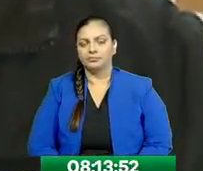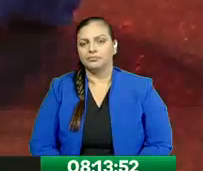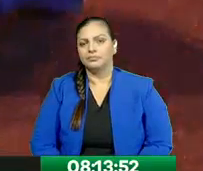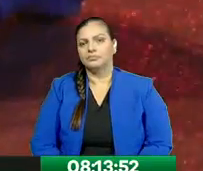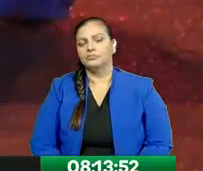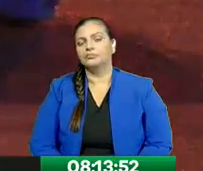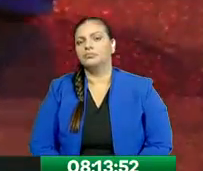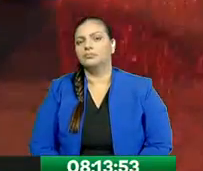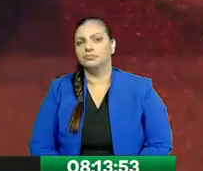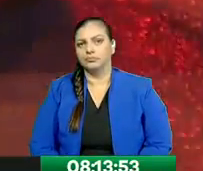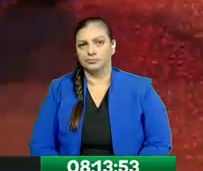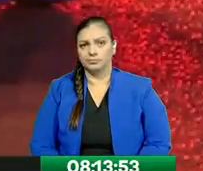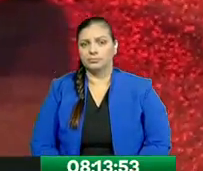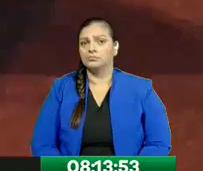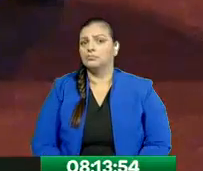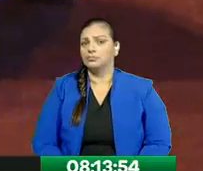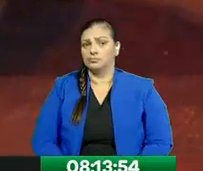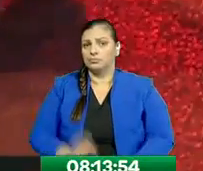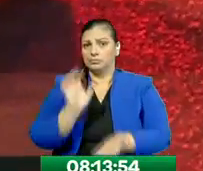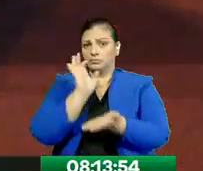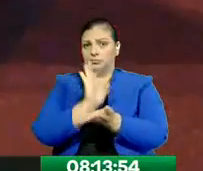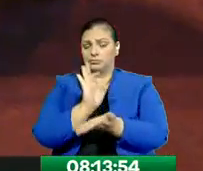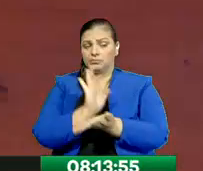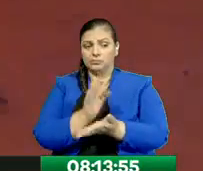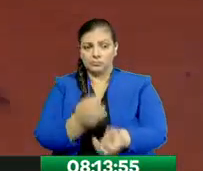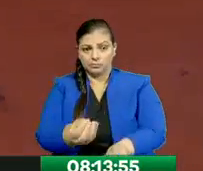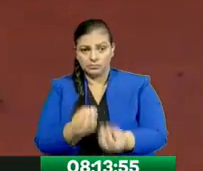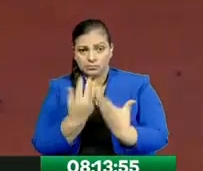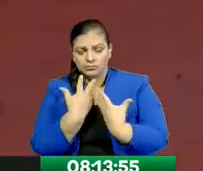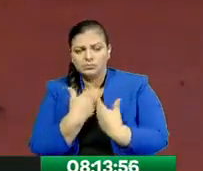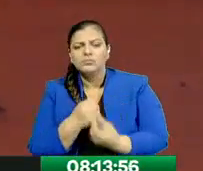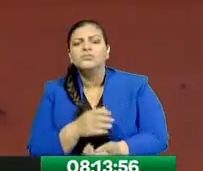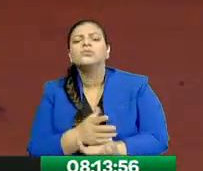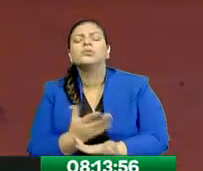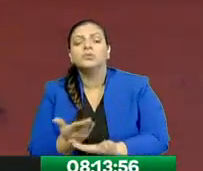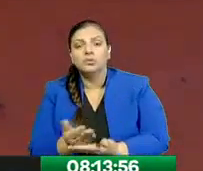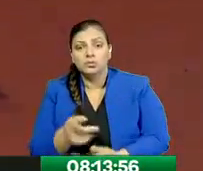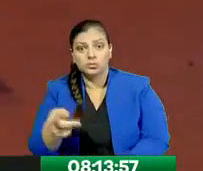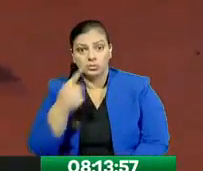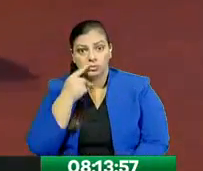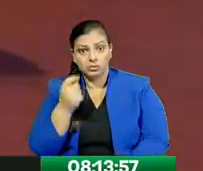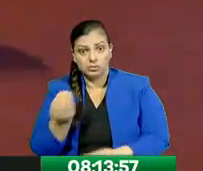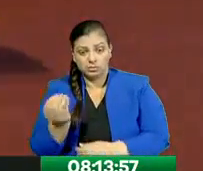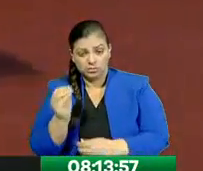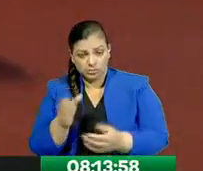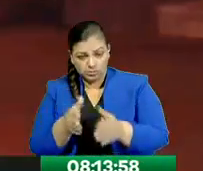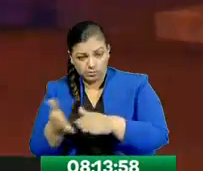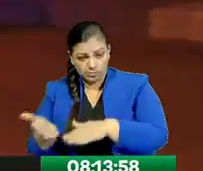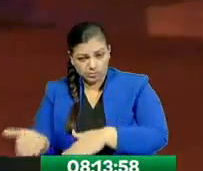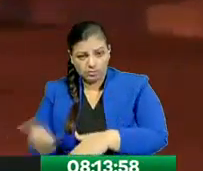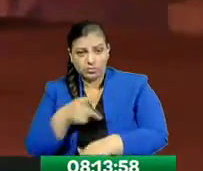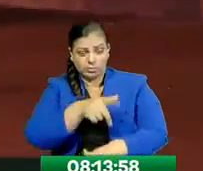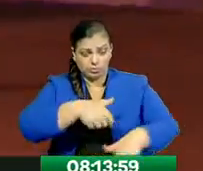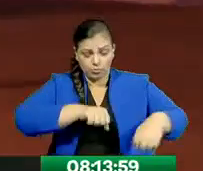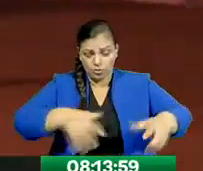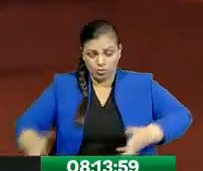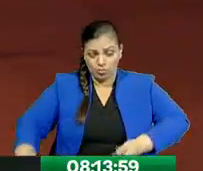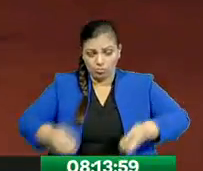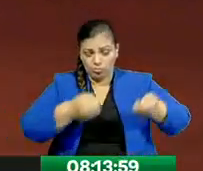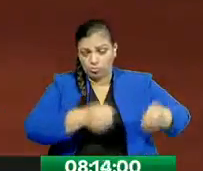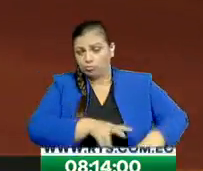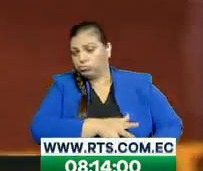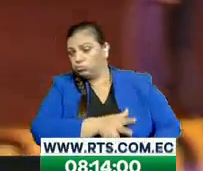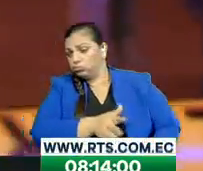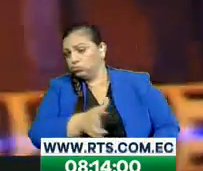principal y poder coger una ambulancia. Pero ya cuando estaban ya cerca de ahí, de la avenida principal, de la perimetral, perdió la